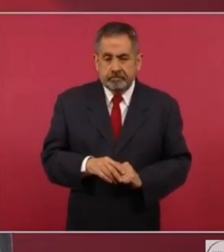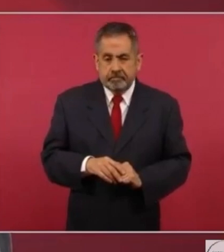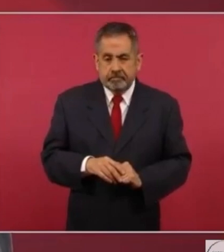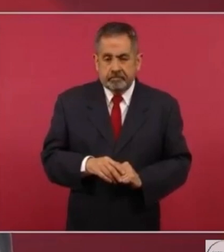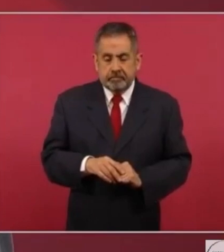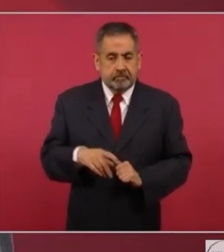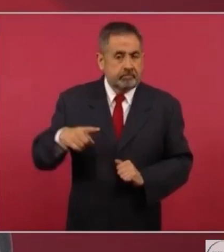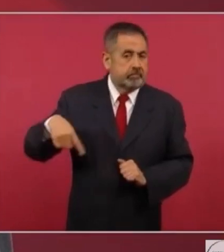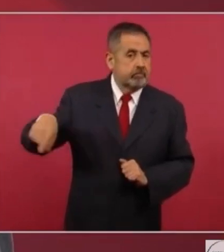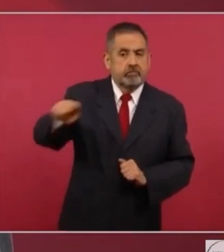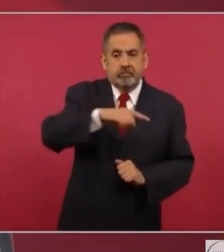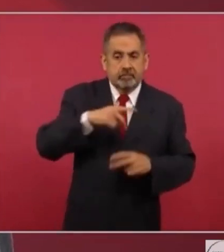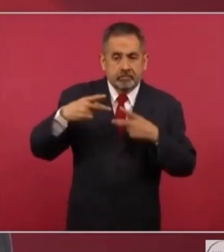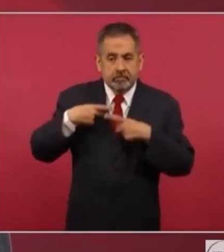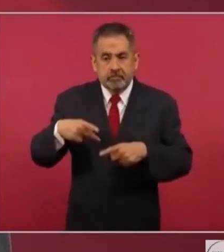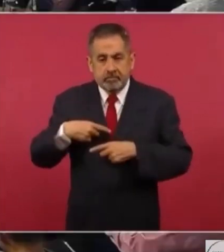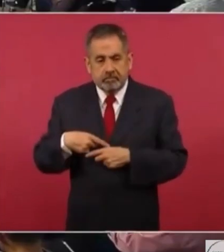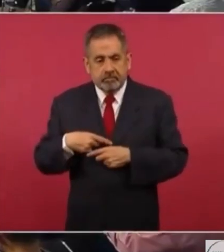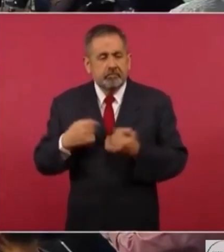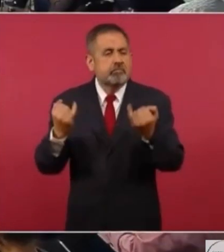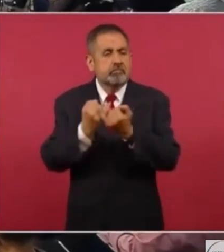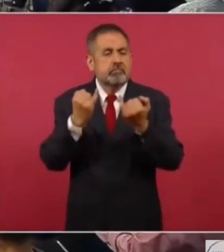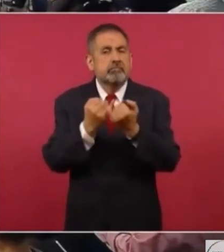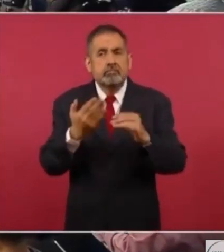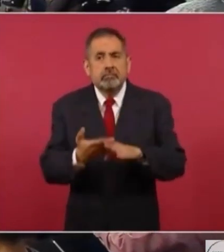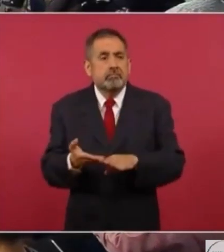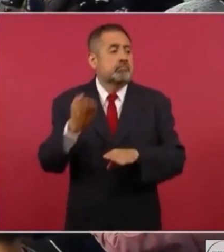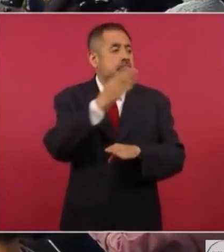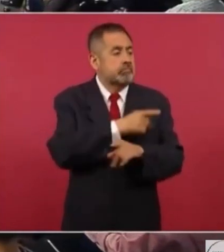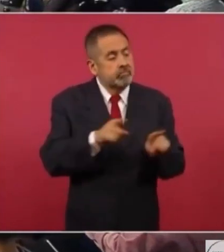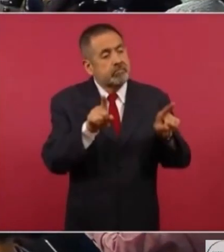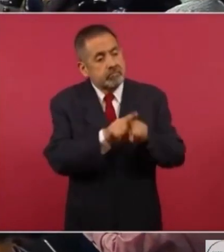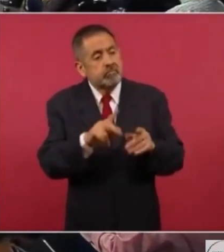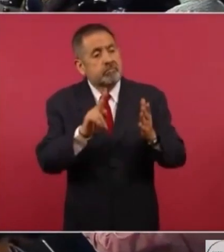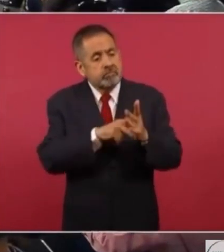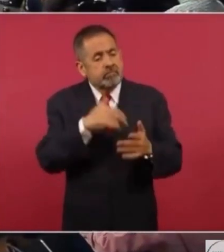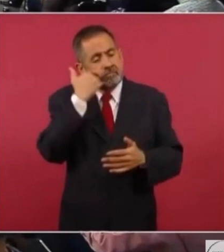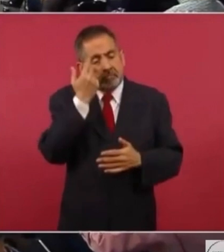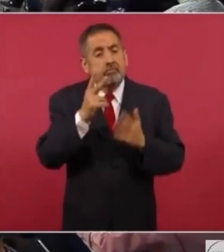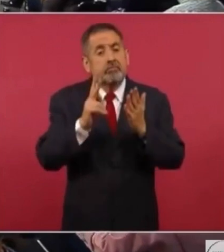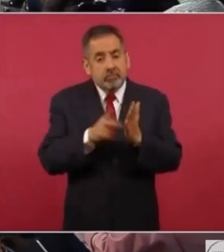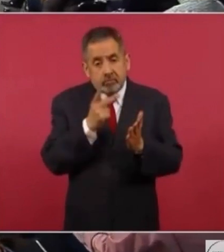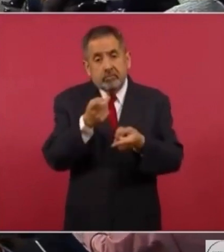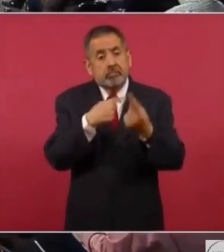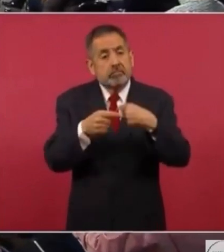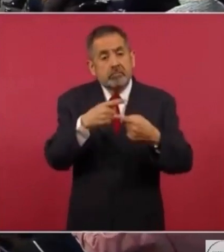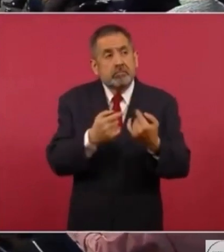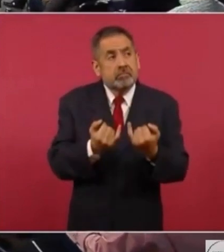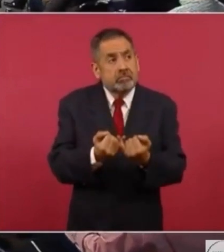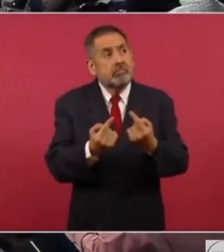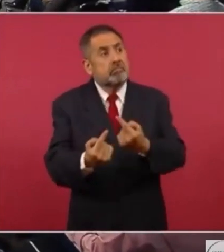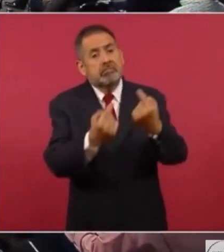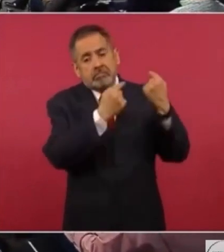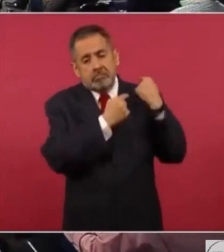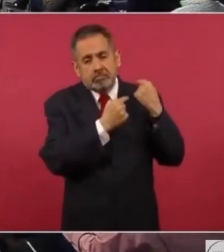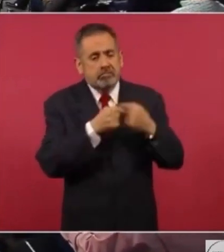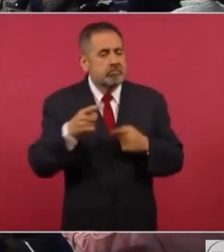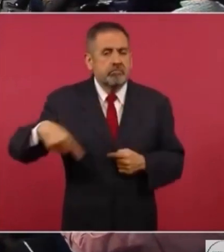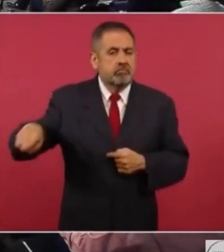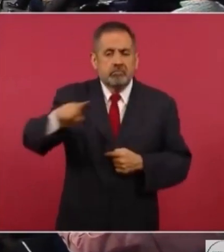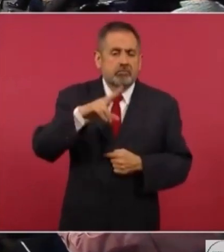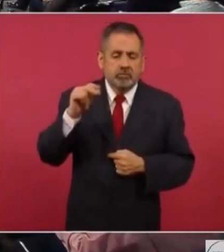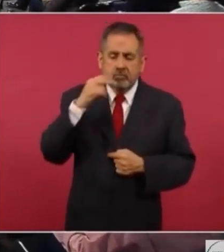querer más de lo mismo o regresar a lo que había antes, a